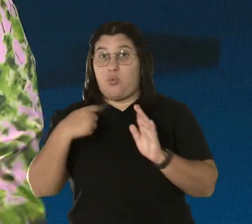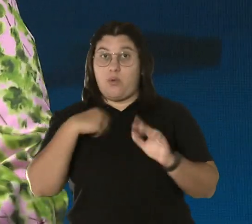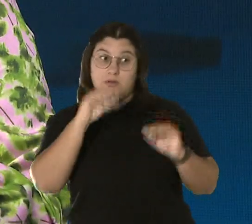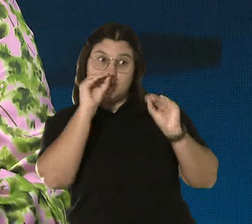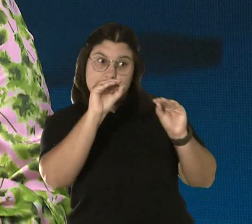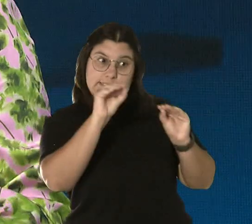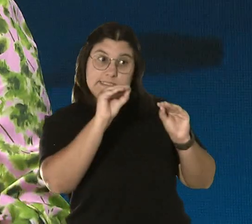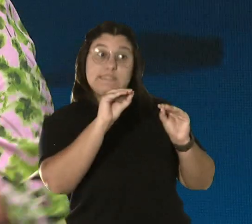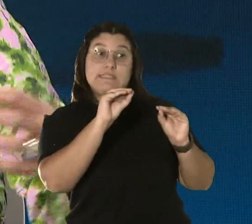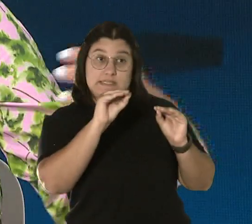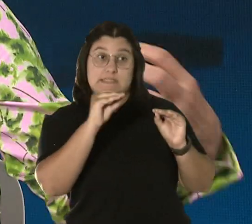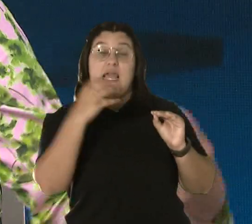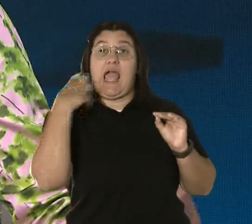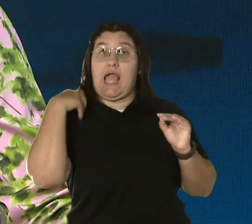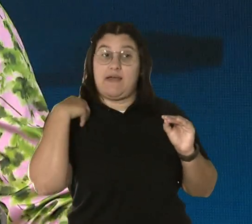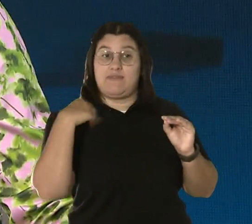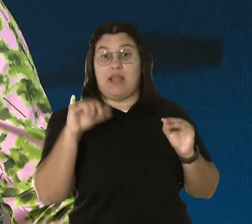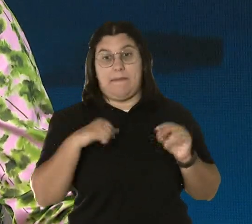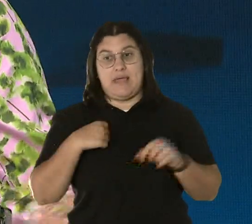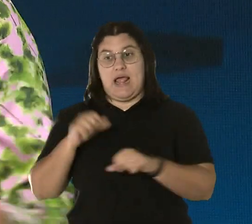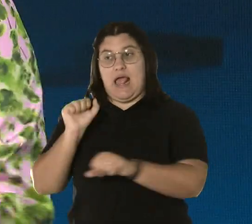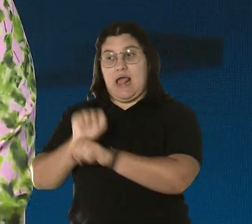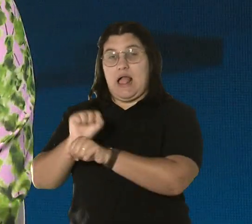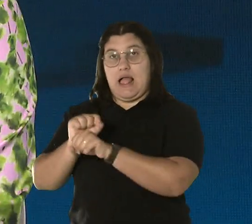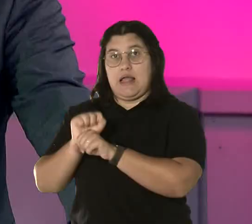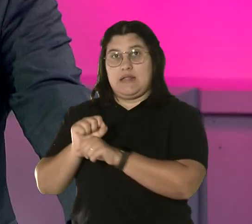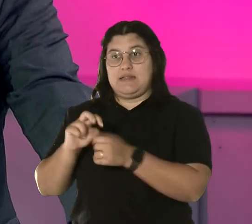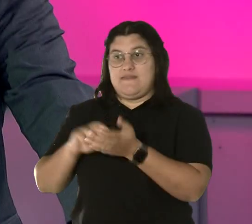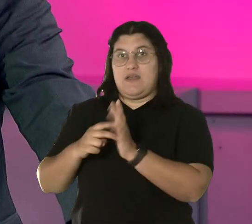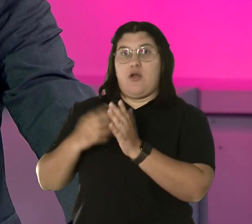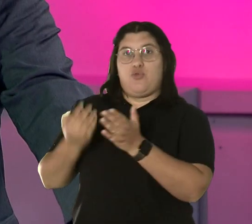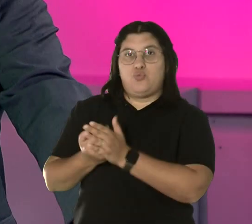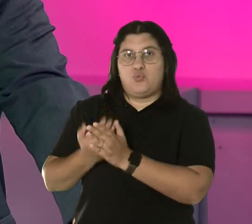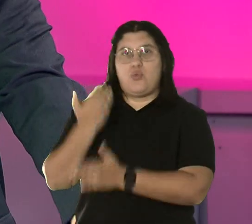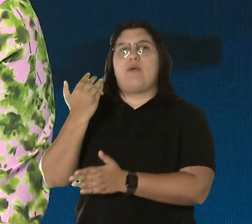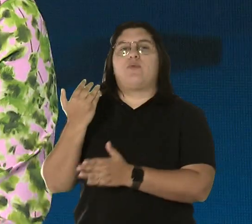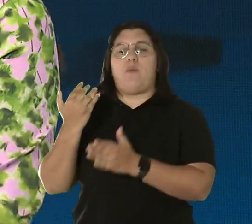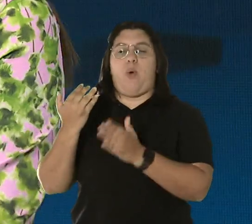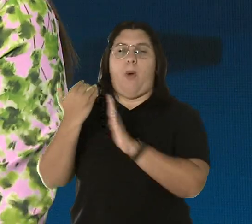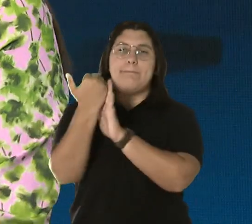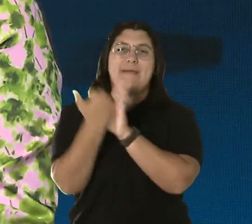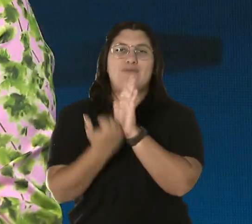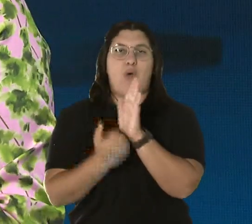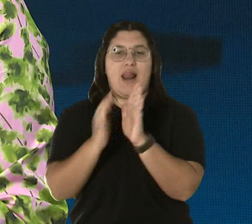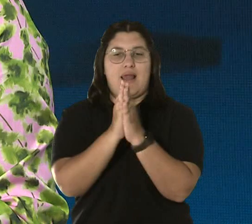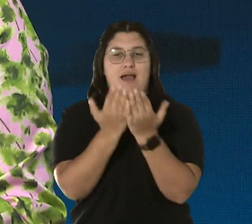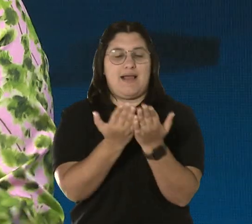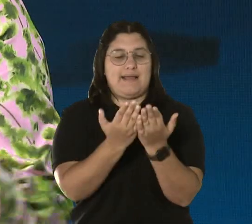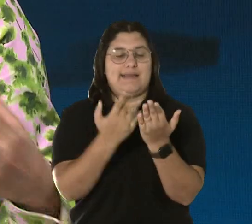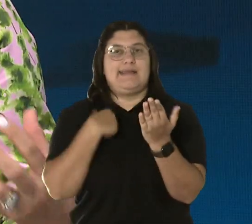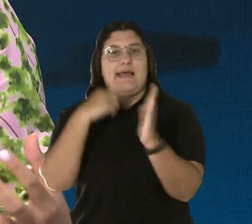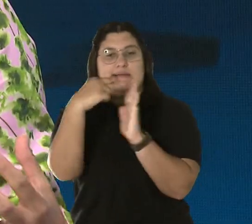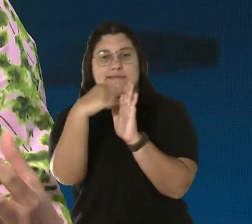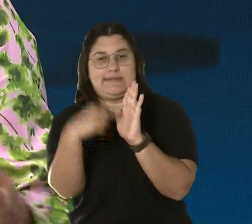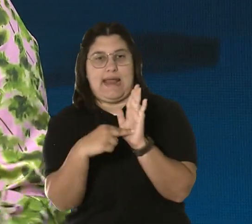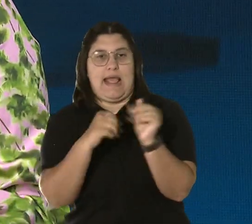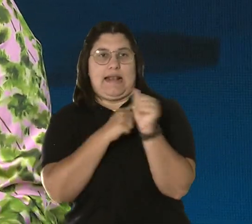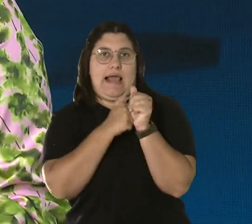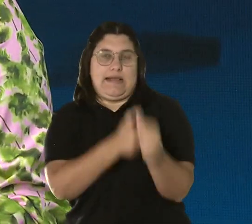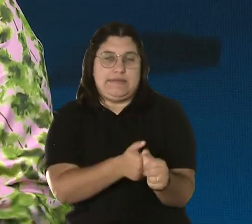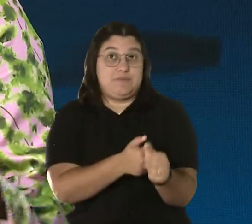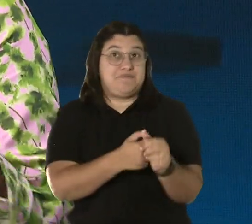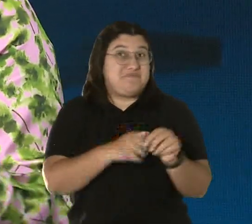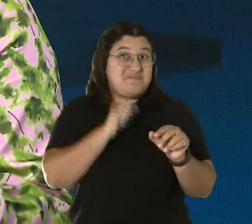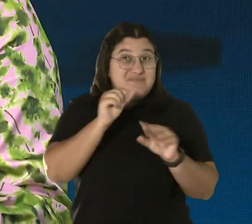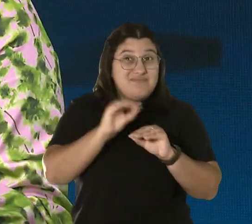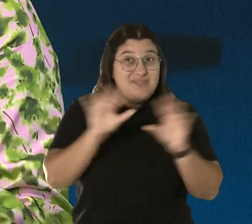y también tienes que reeducar a la clase trabajadora. Hay que crear un nuevo manual de normas y nóminas. Eso es correcto, y es como dicen ellos, si no está claro ¿verdad? Cuáles